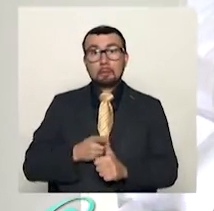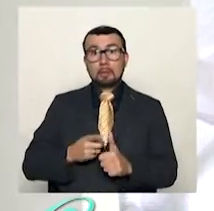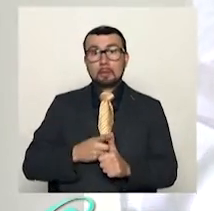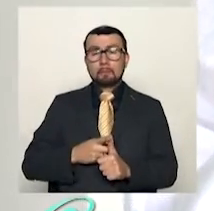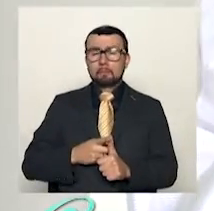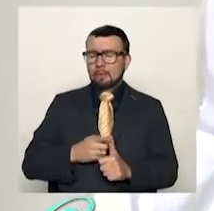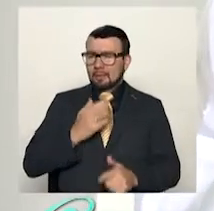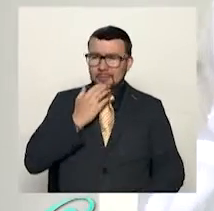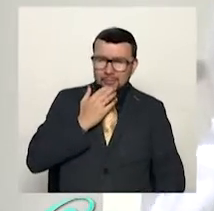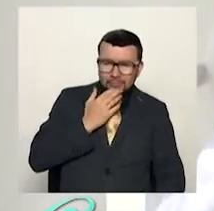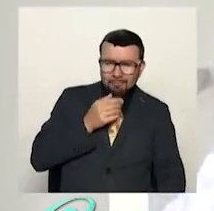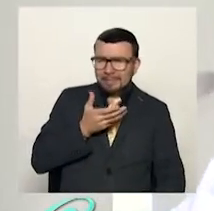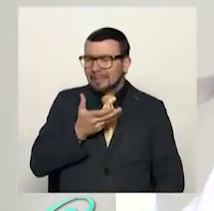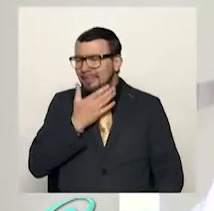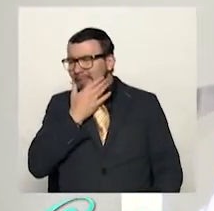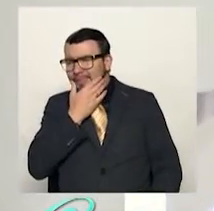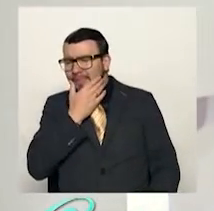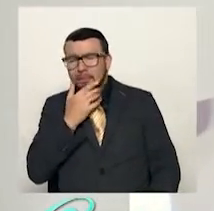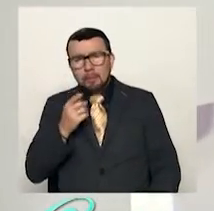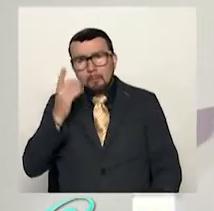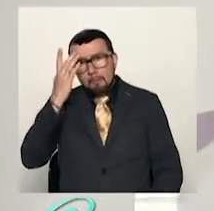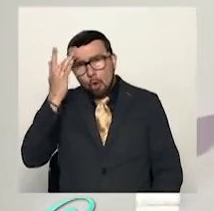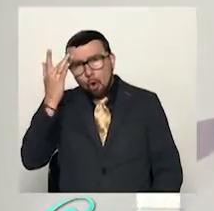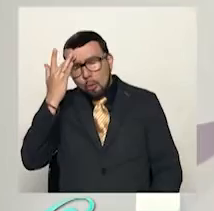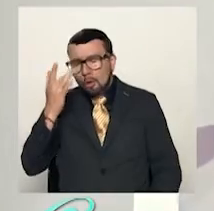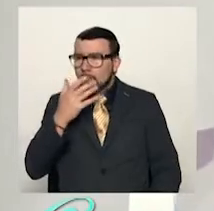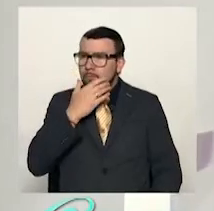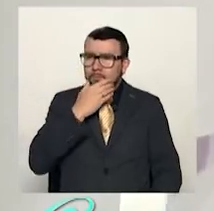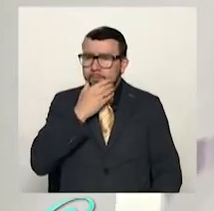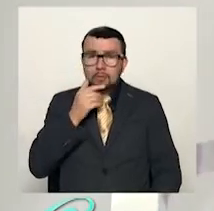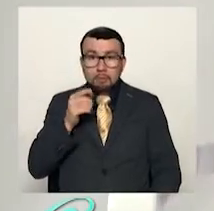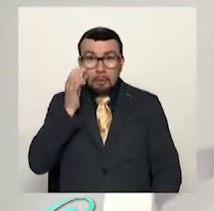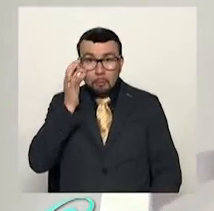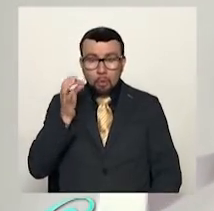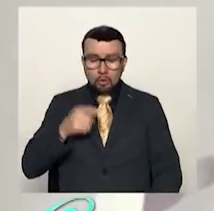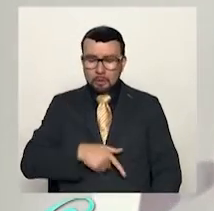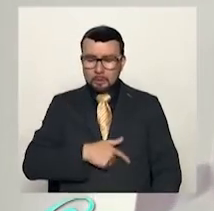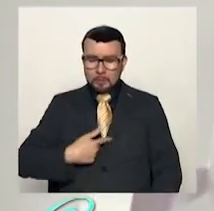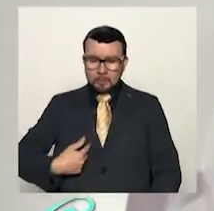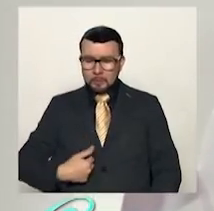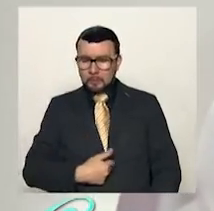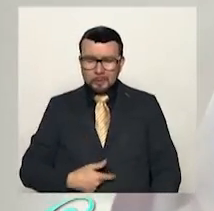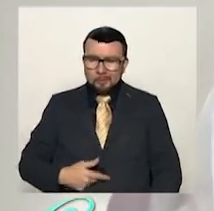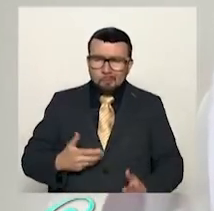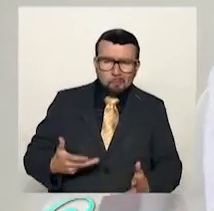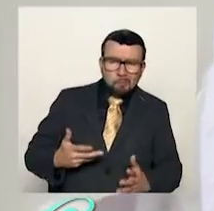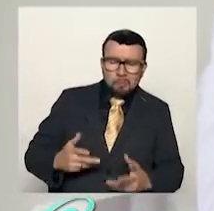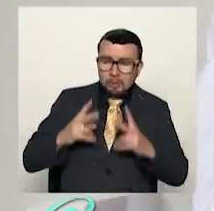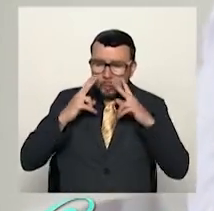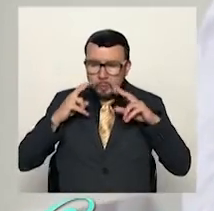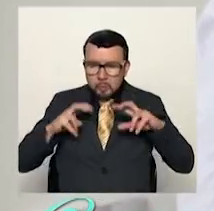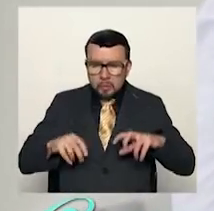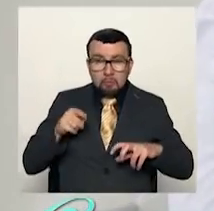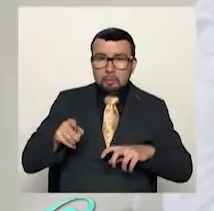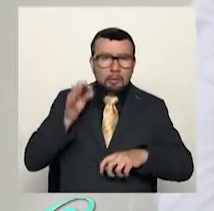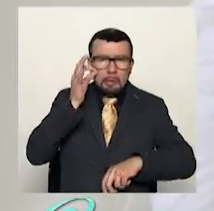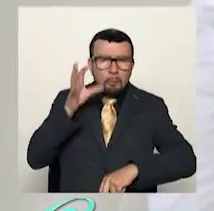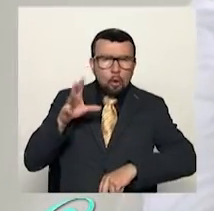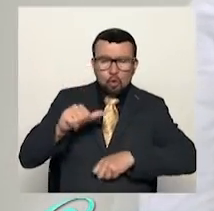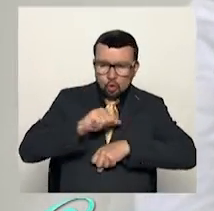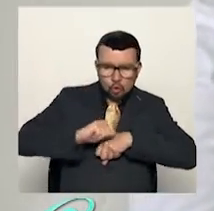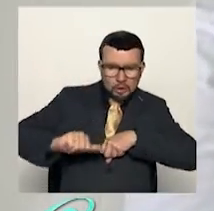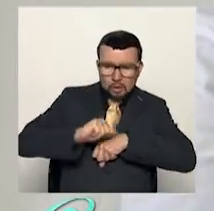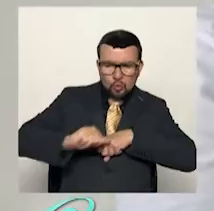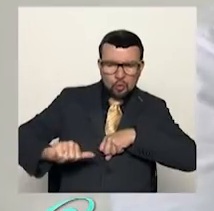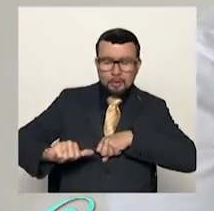está sospechando una causa que vaya a ser un abdomen agudo, o sea, una cosa que requiera cirugía para manejarla,